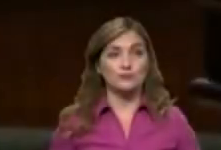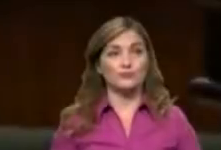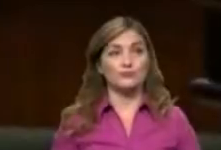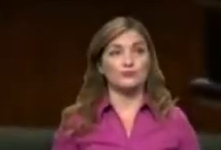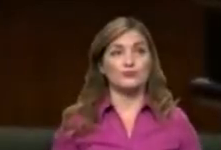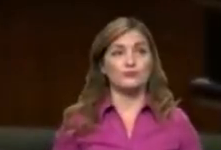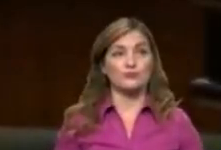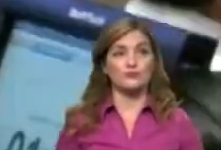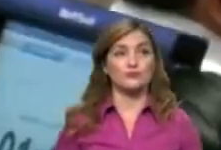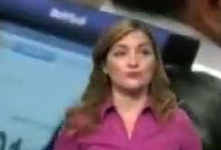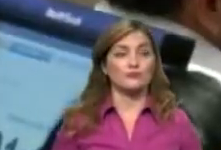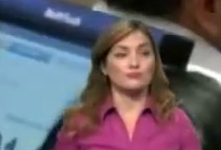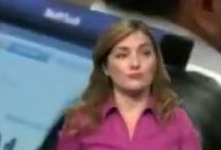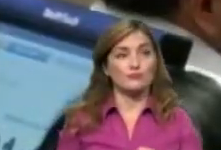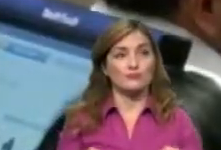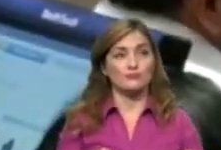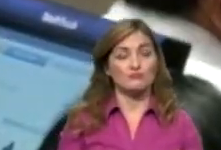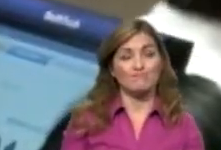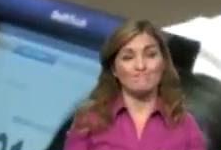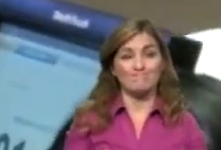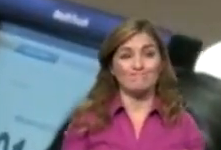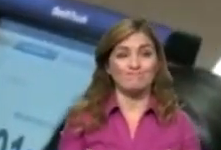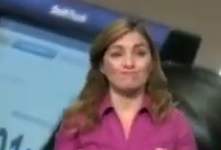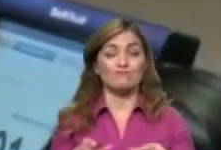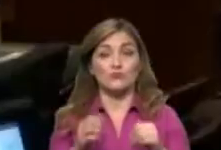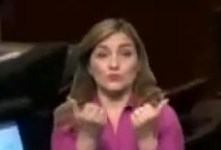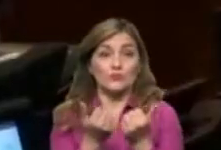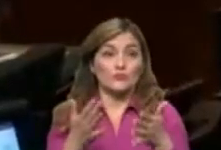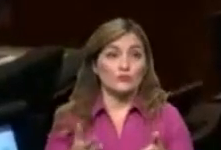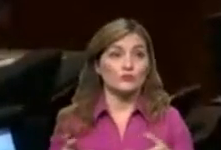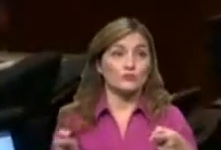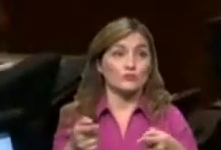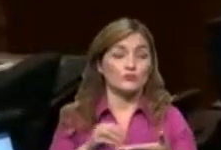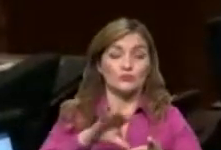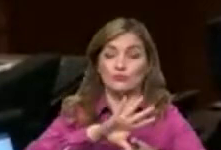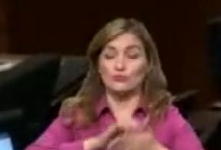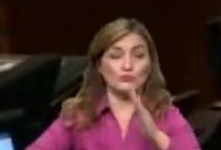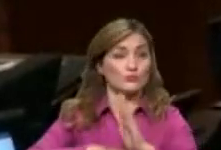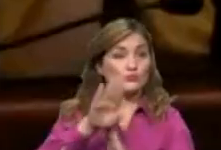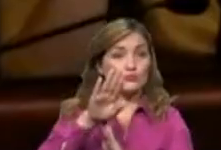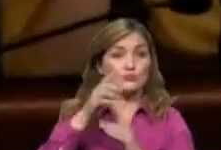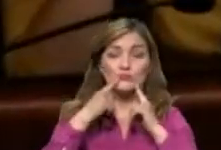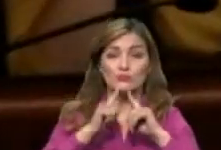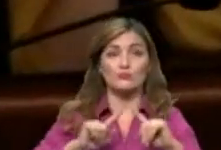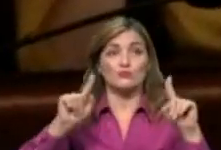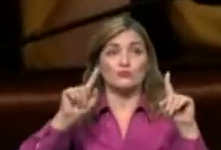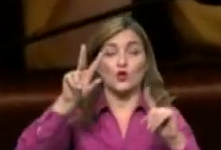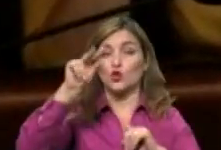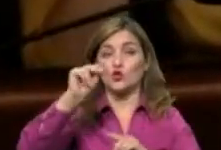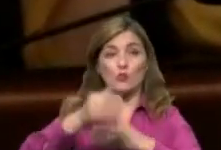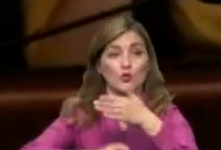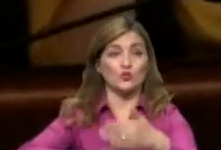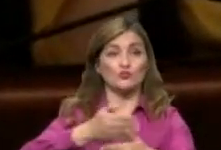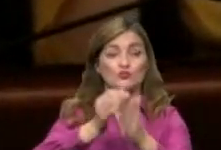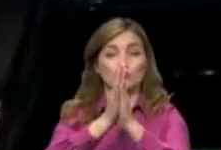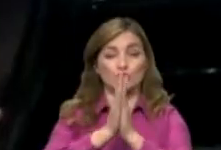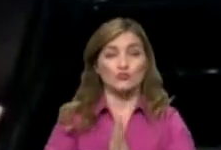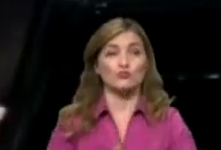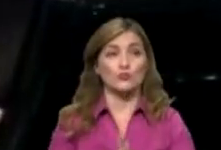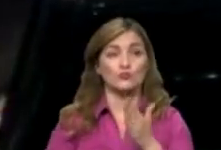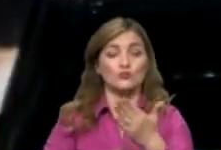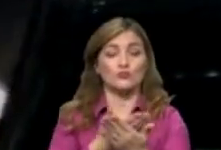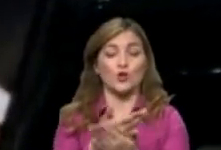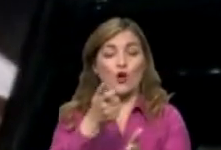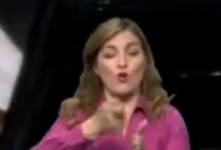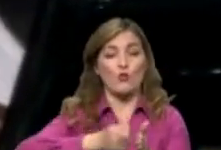Tras un intenso cabildeo y varios roces entre los legisladores, el Pleno de la Asamblea Nacional declaró como improcedente la solicitud presentada